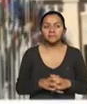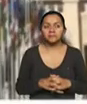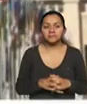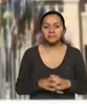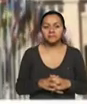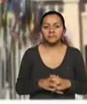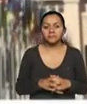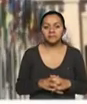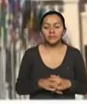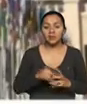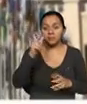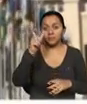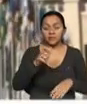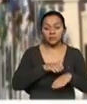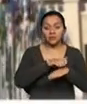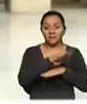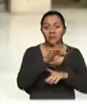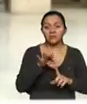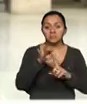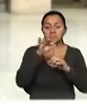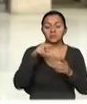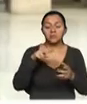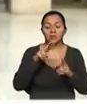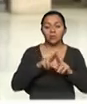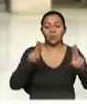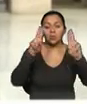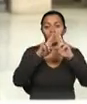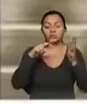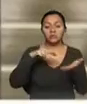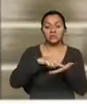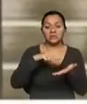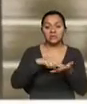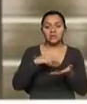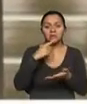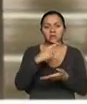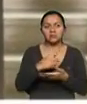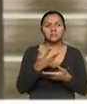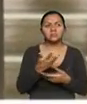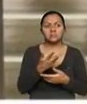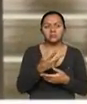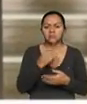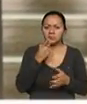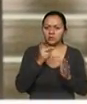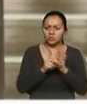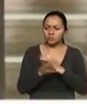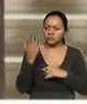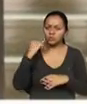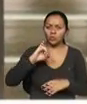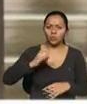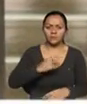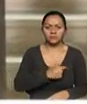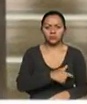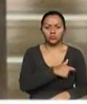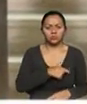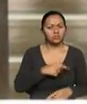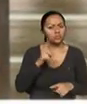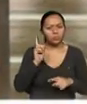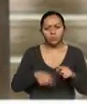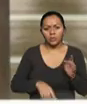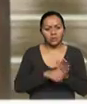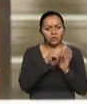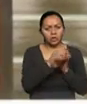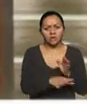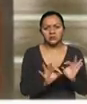El emisario de la Organización de Naciones Unidas para Siria, Staffan de Mistura, denunció el jueves en Suiza la imposibilidad de entregar